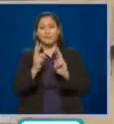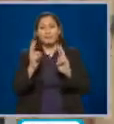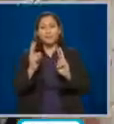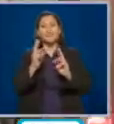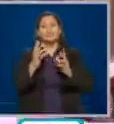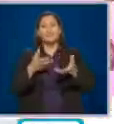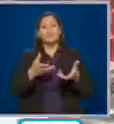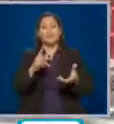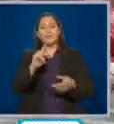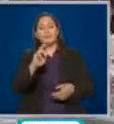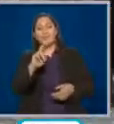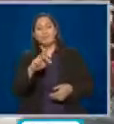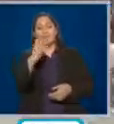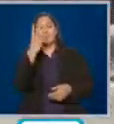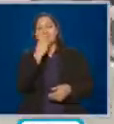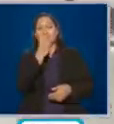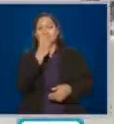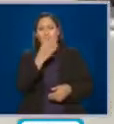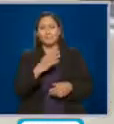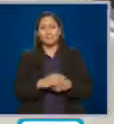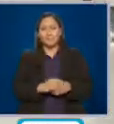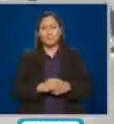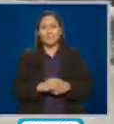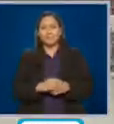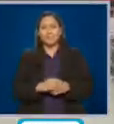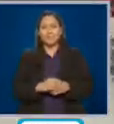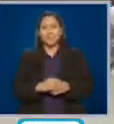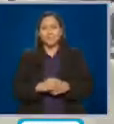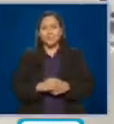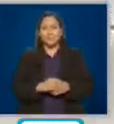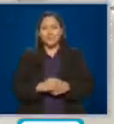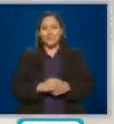Perú, que les quedó de peluches, ¿eh?